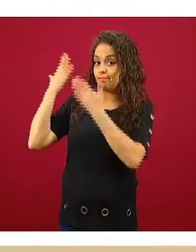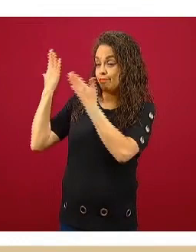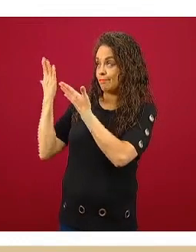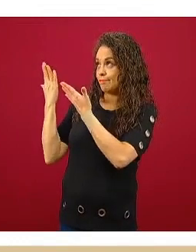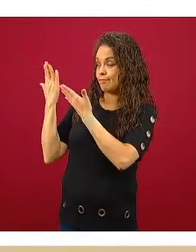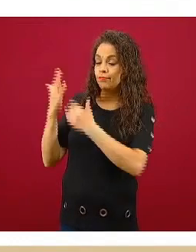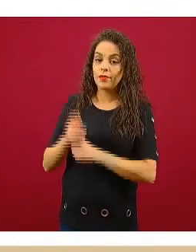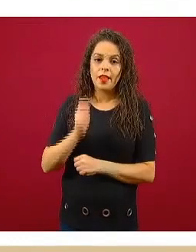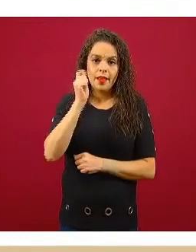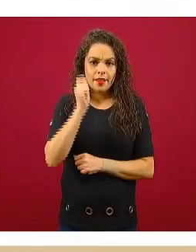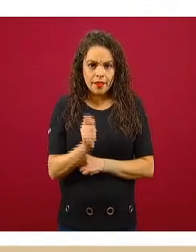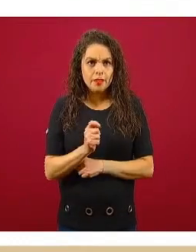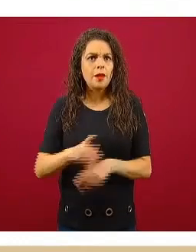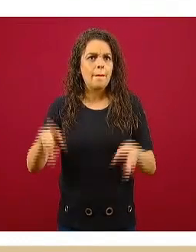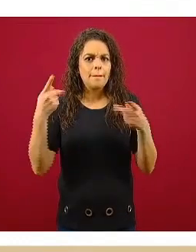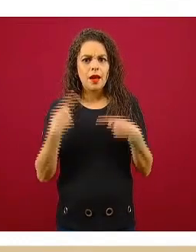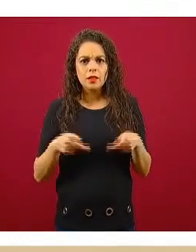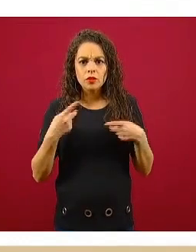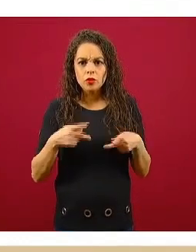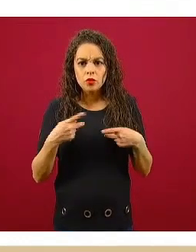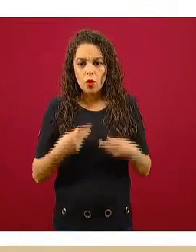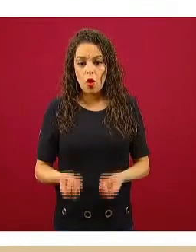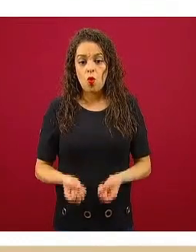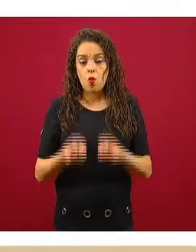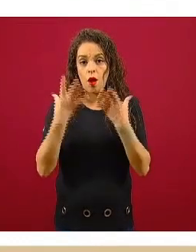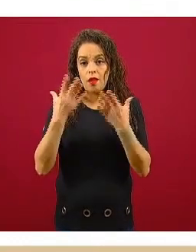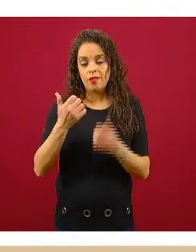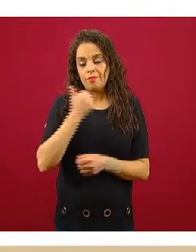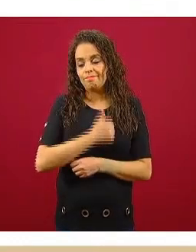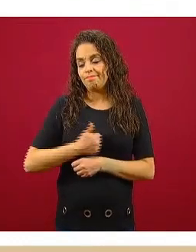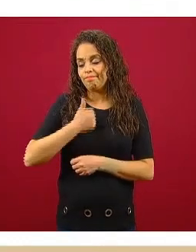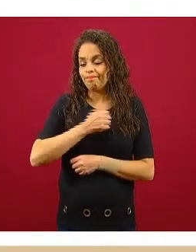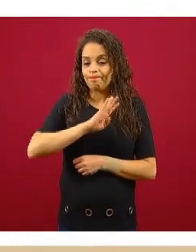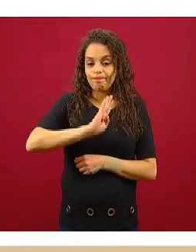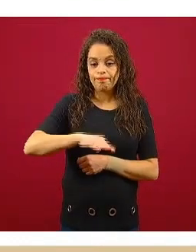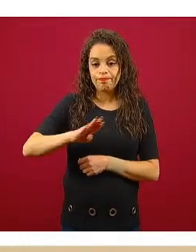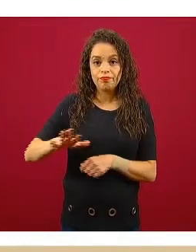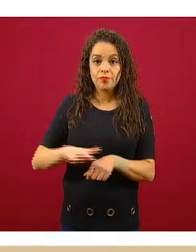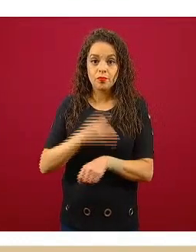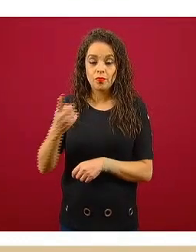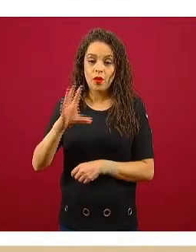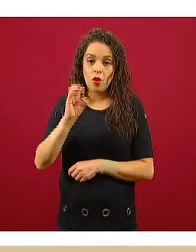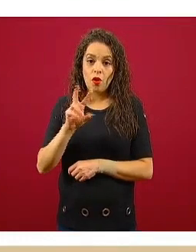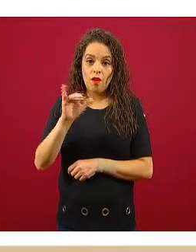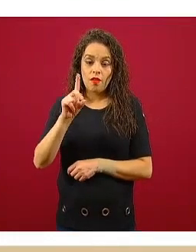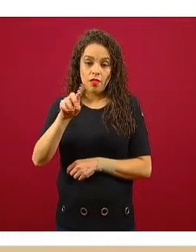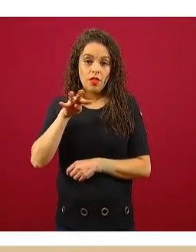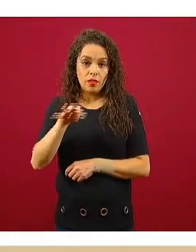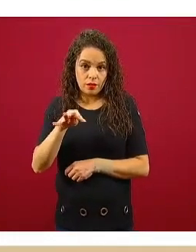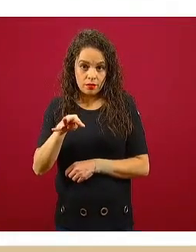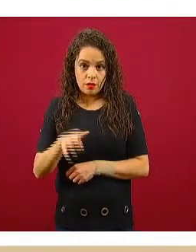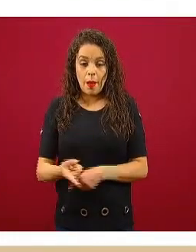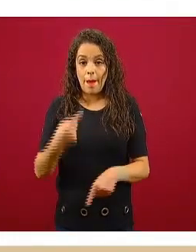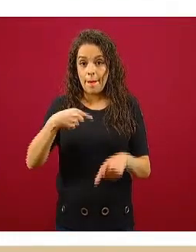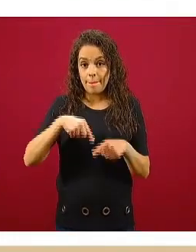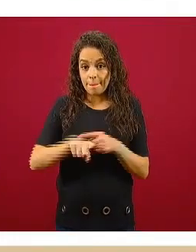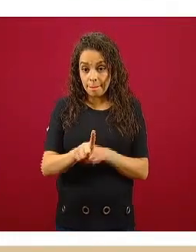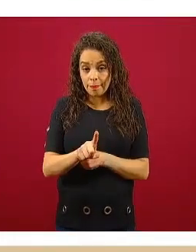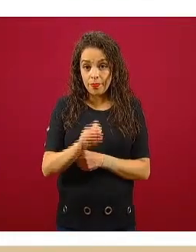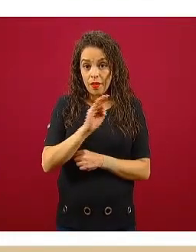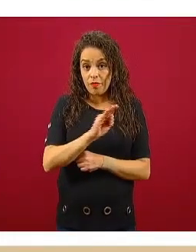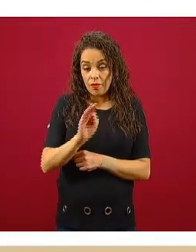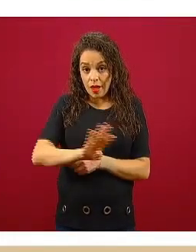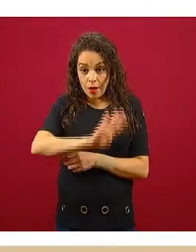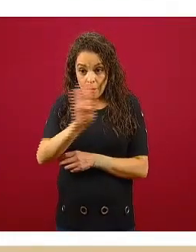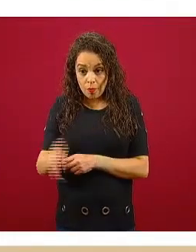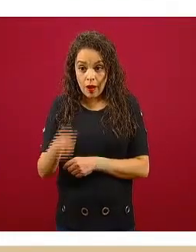la distribución de personas que han perdido la vida a causa de COVID-19 por la fecha de ocurrencia.